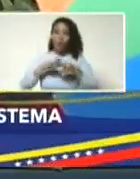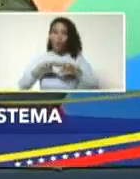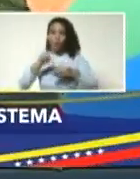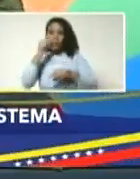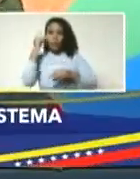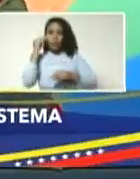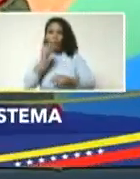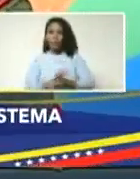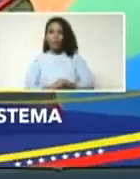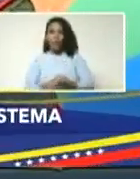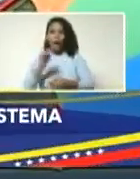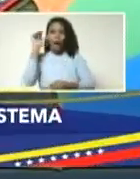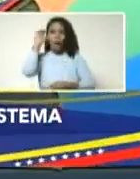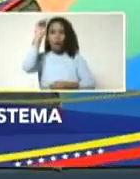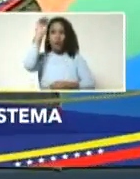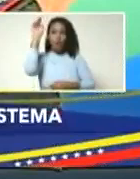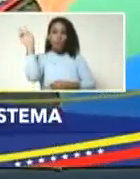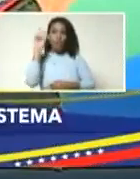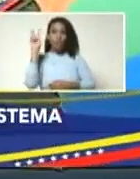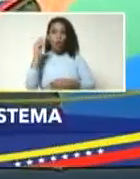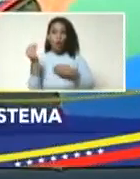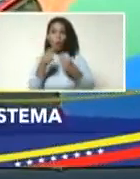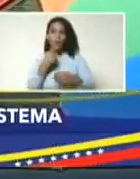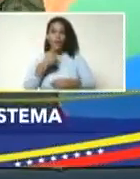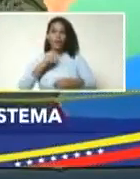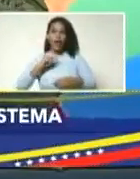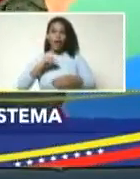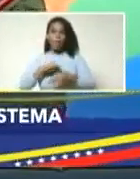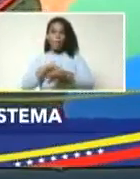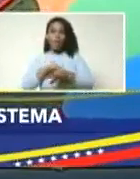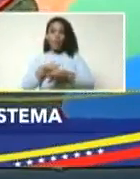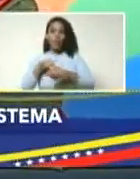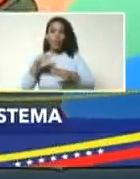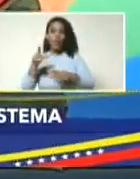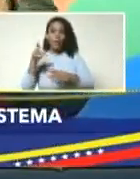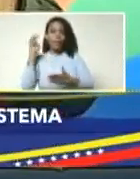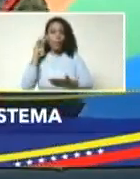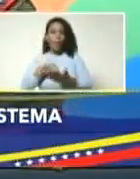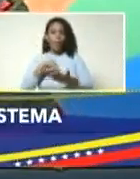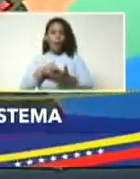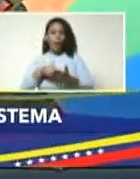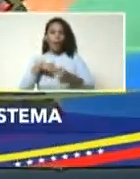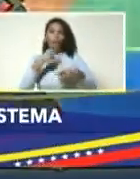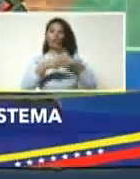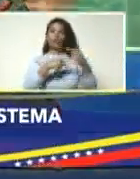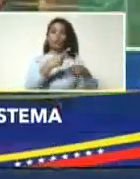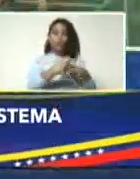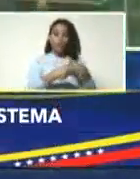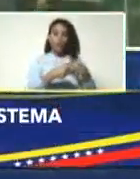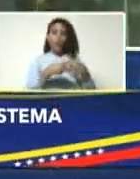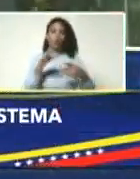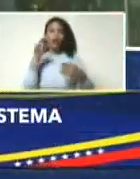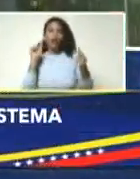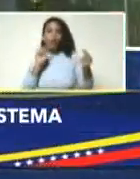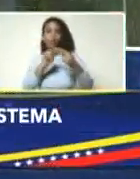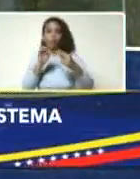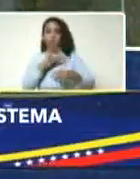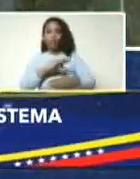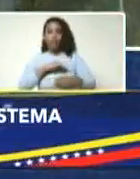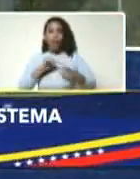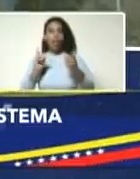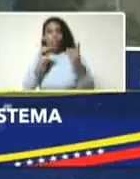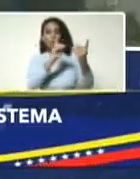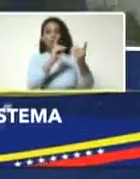al futuro de Venezuela, como dice Héctor, sino también para lo productivo, para el encuentro social, para el debate, para